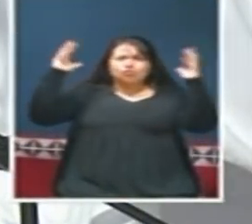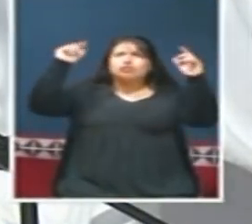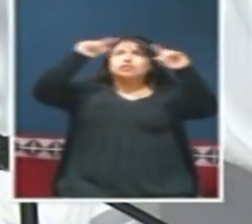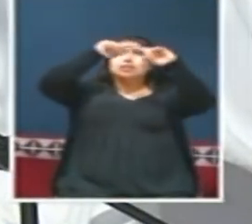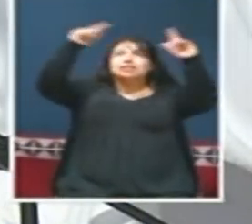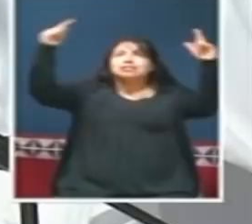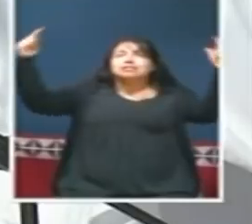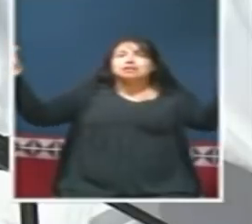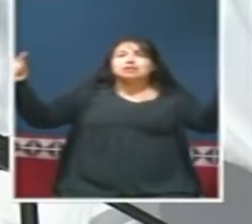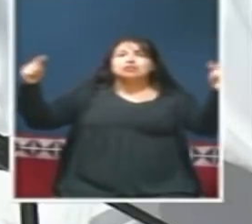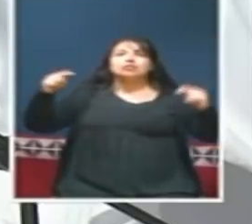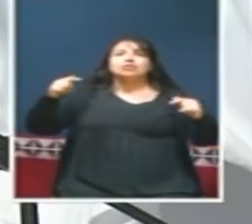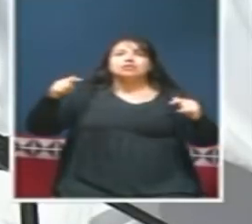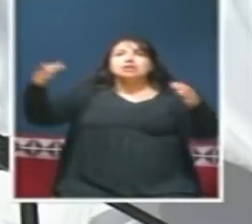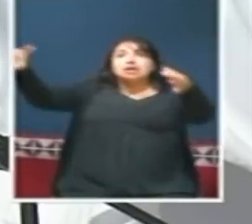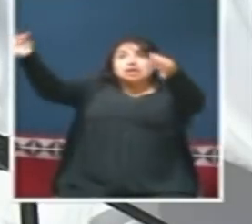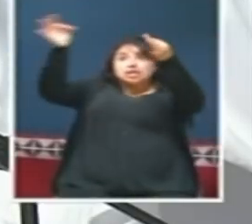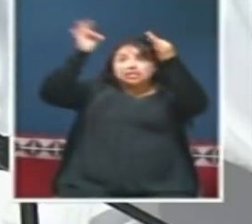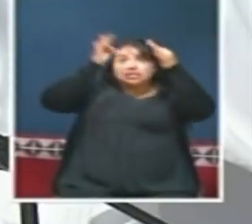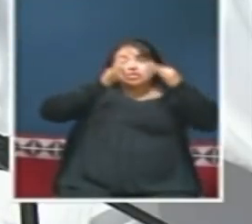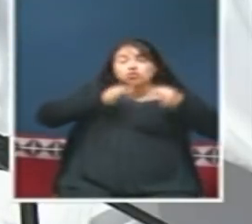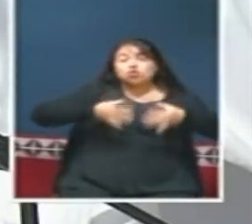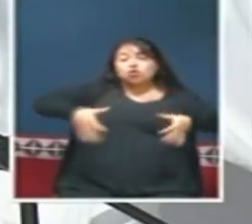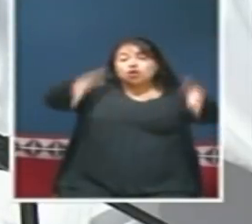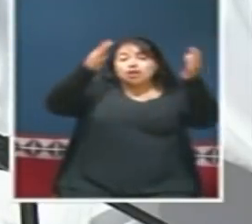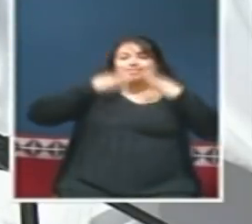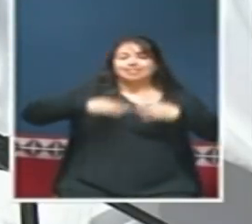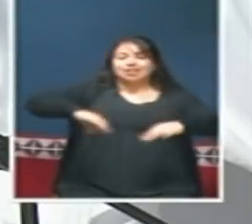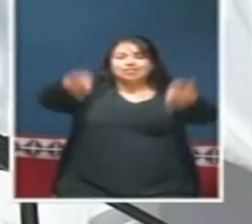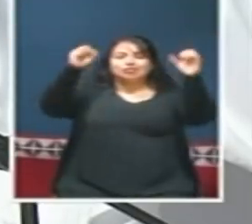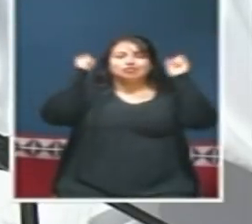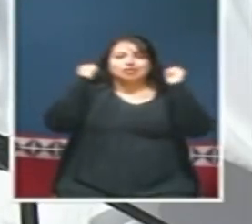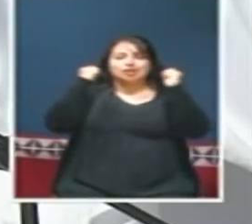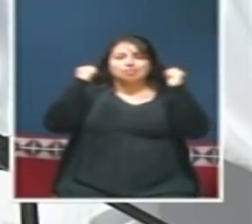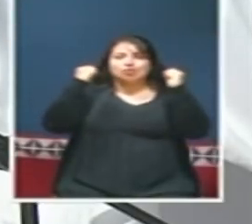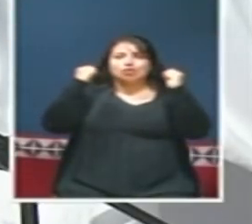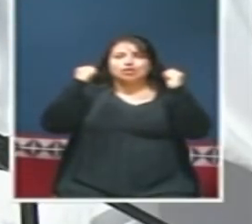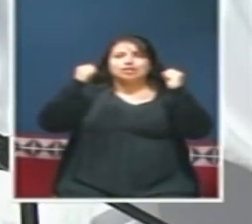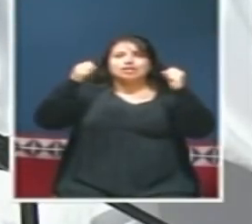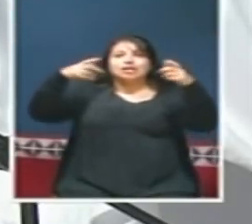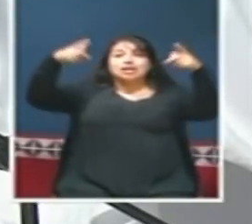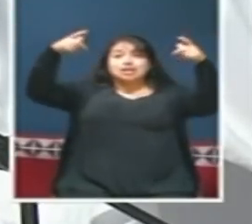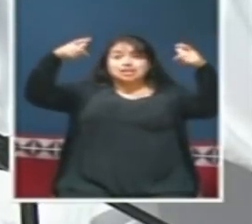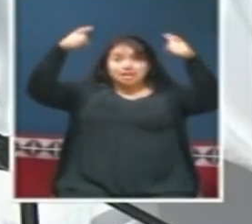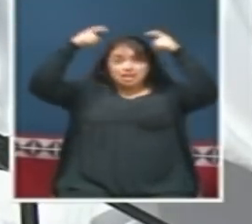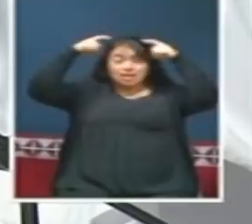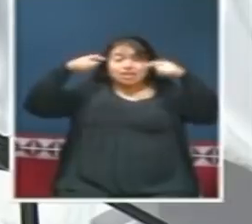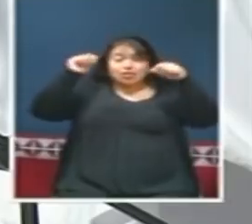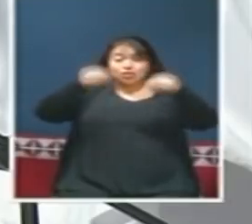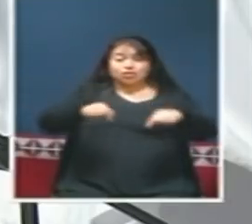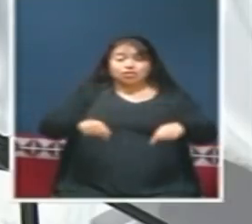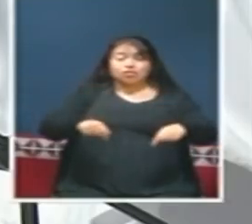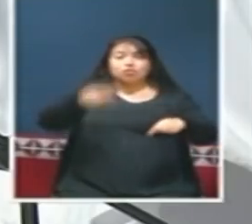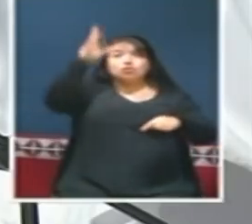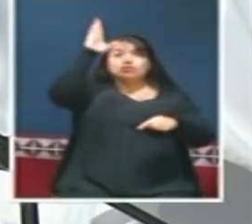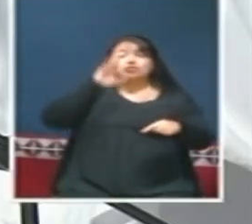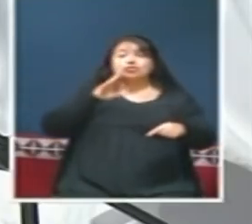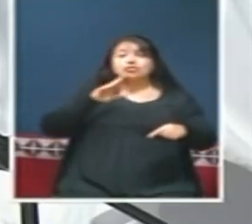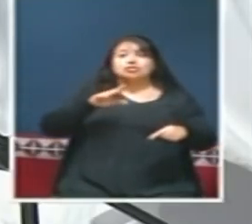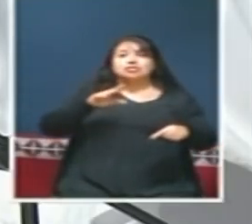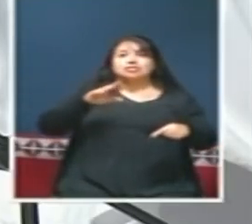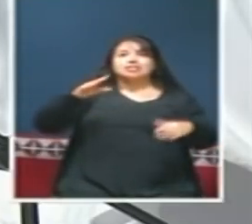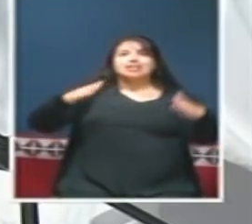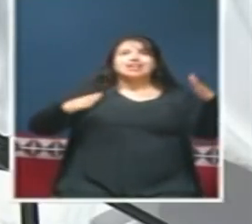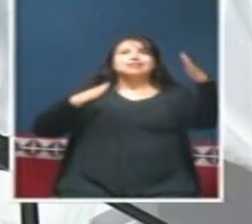cielo. Ya llegó la salvación, el poder y el reino de nuestro Dios y la soberanía de